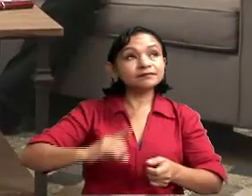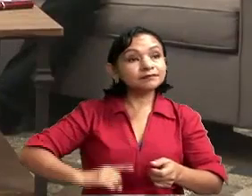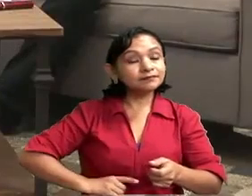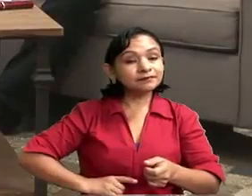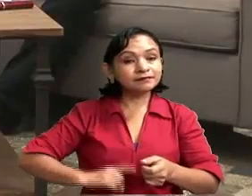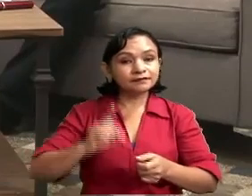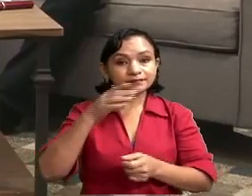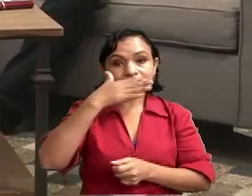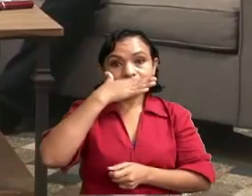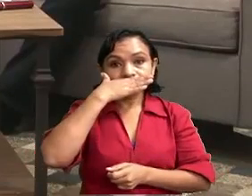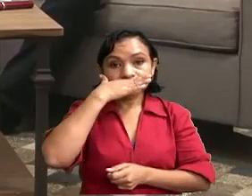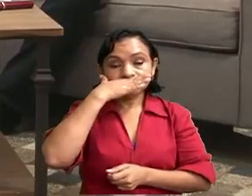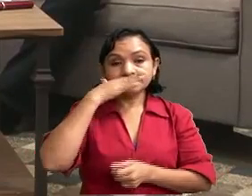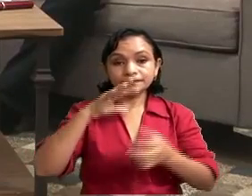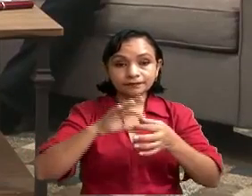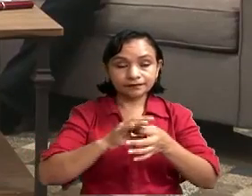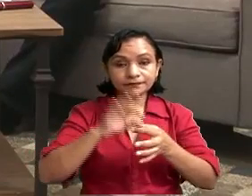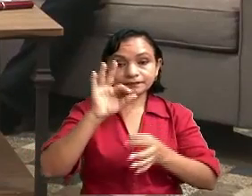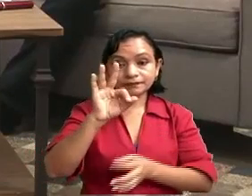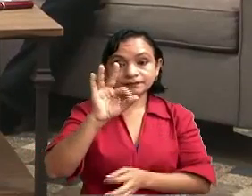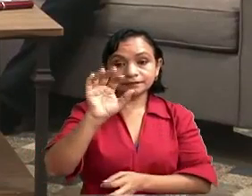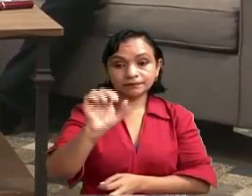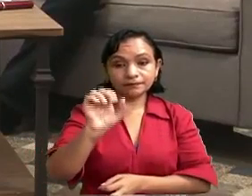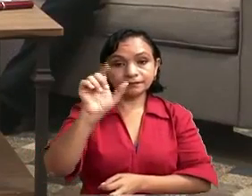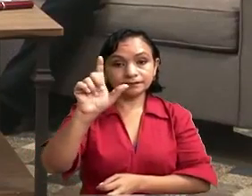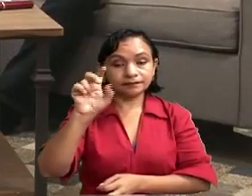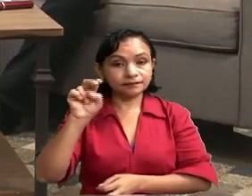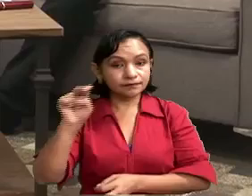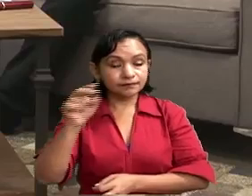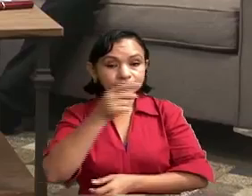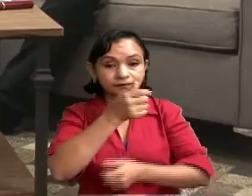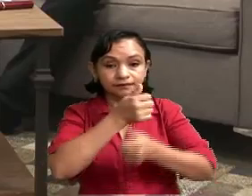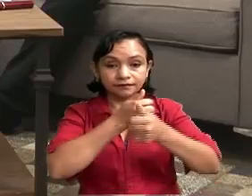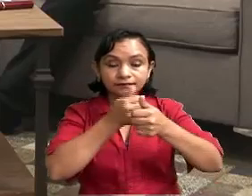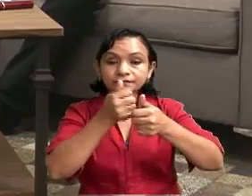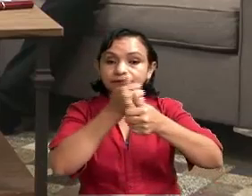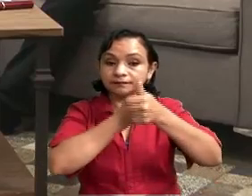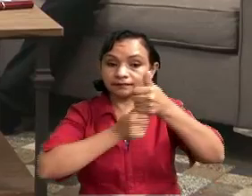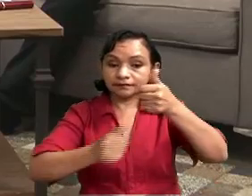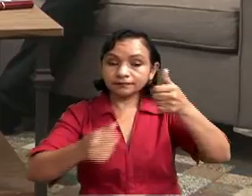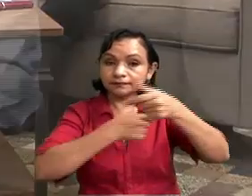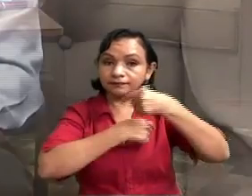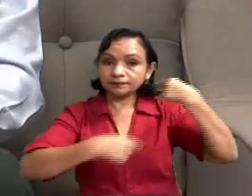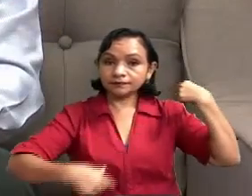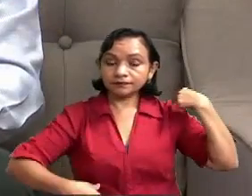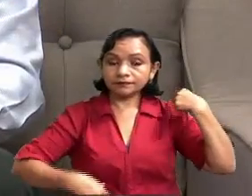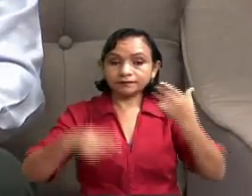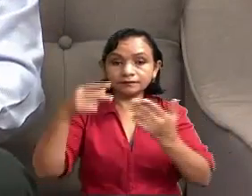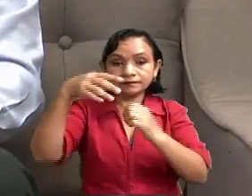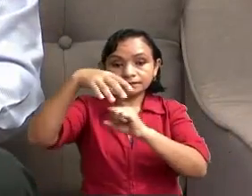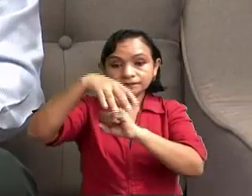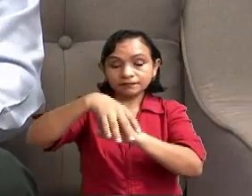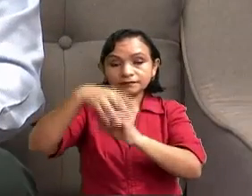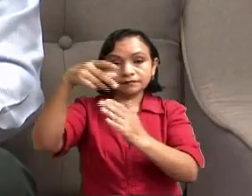bancada del Frente de la Alianza, del Frente Sandinista y además vicepresidente de la Comisión de Producción, Economía y Presupuesto.